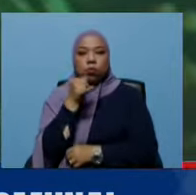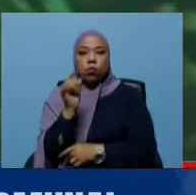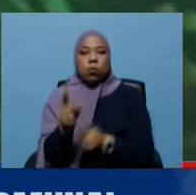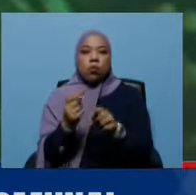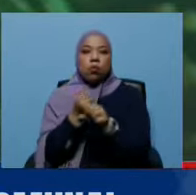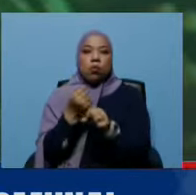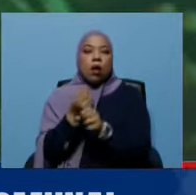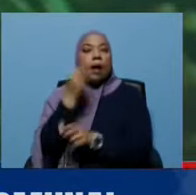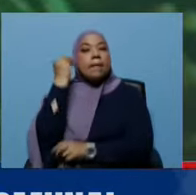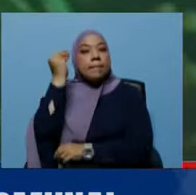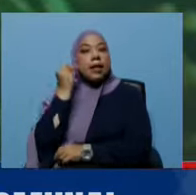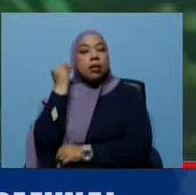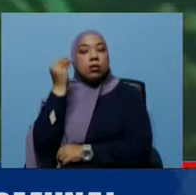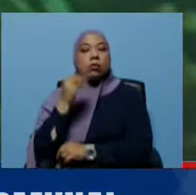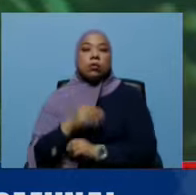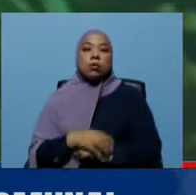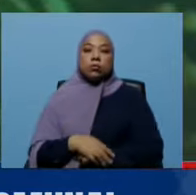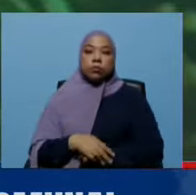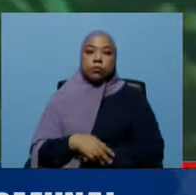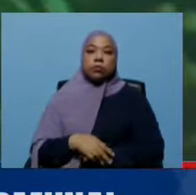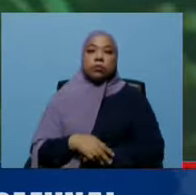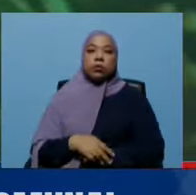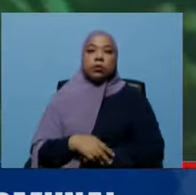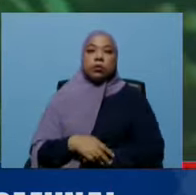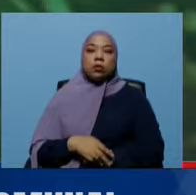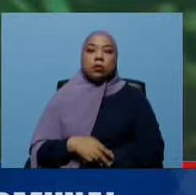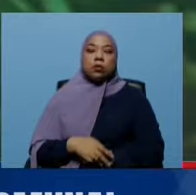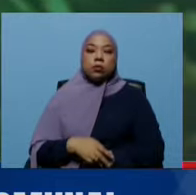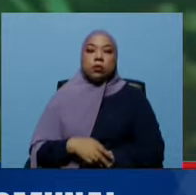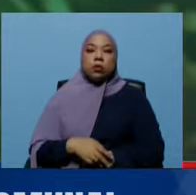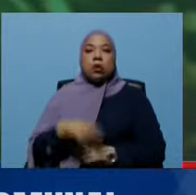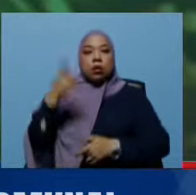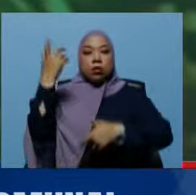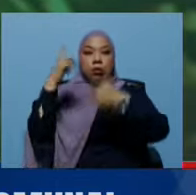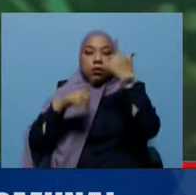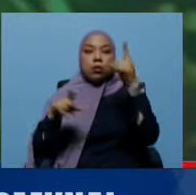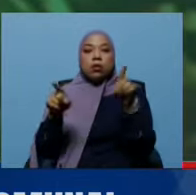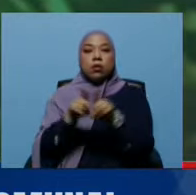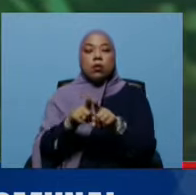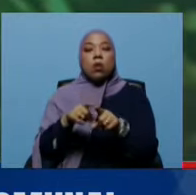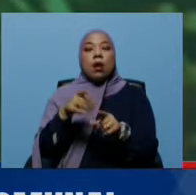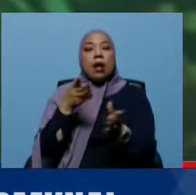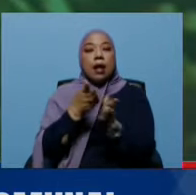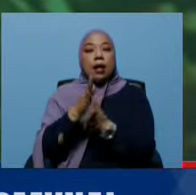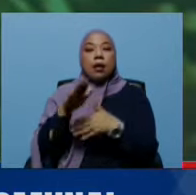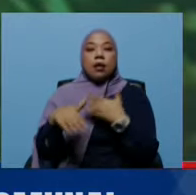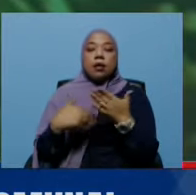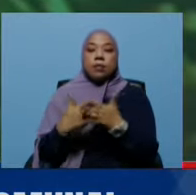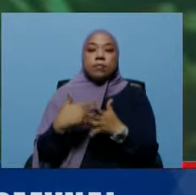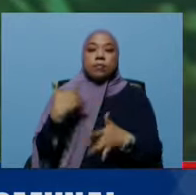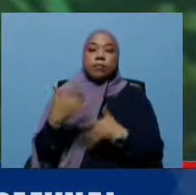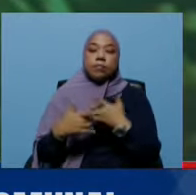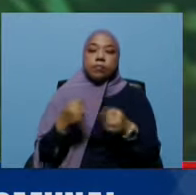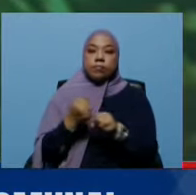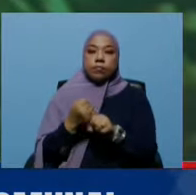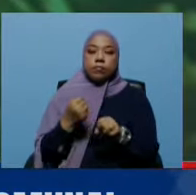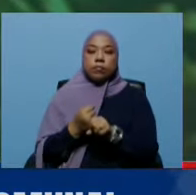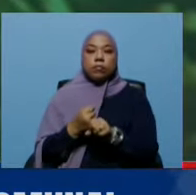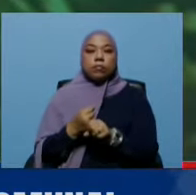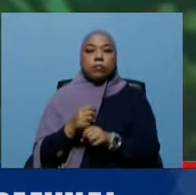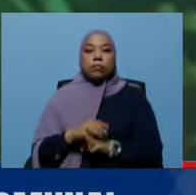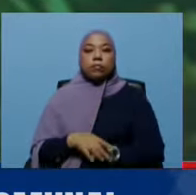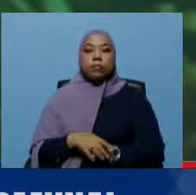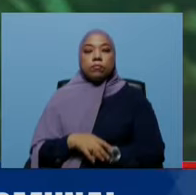y creo, y sé que era el pensamiento de Chávez, y lo insisto, se lo dije a los compañeros del